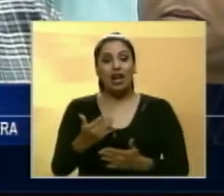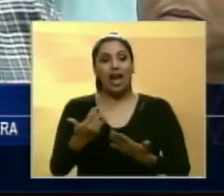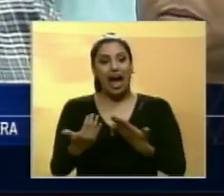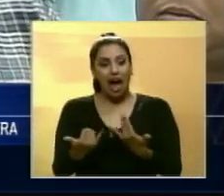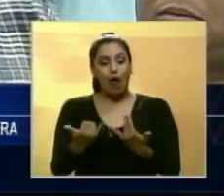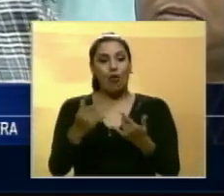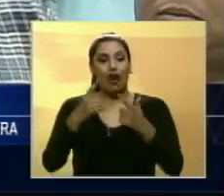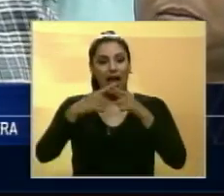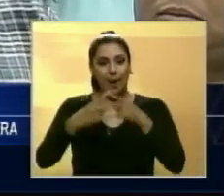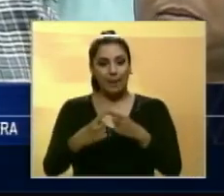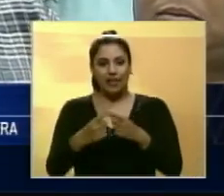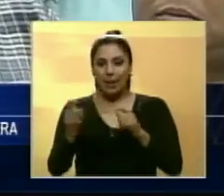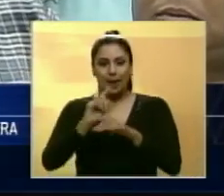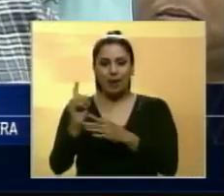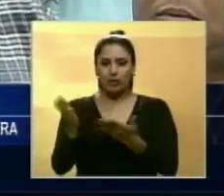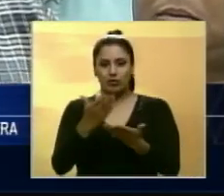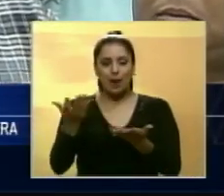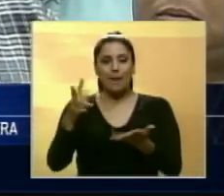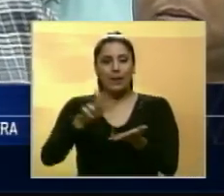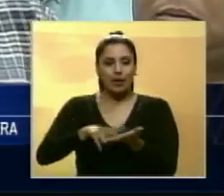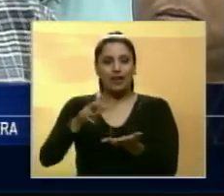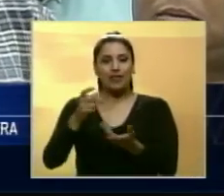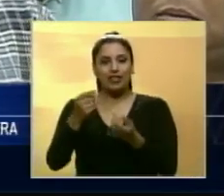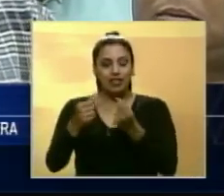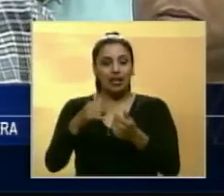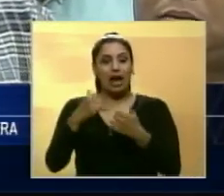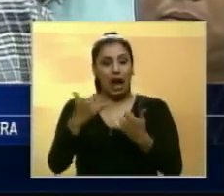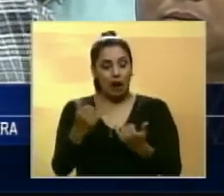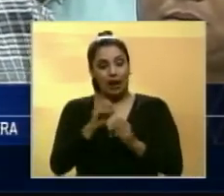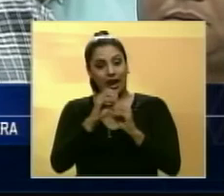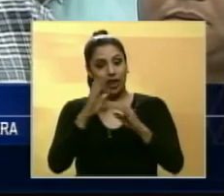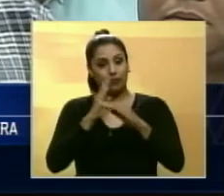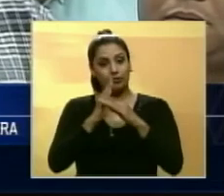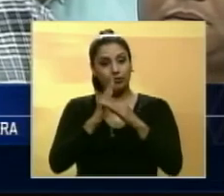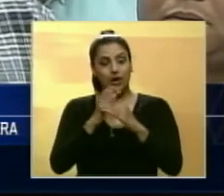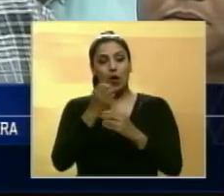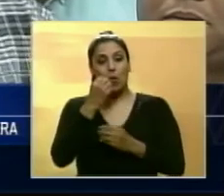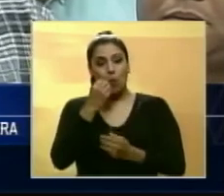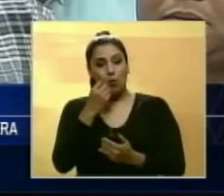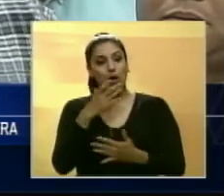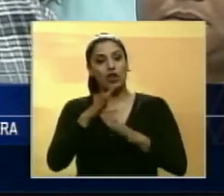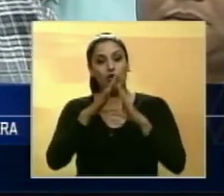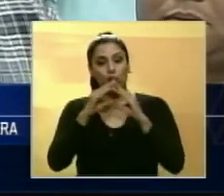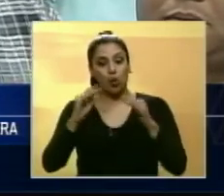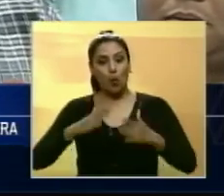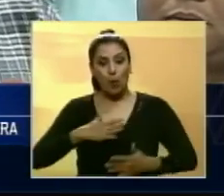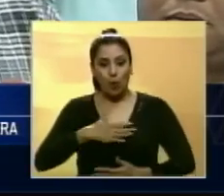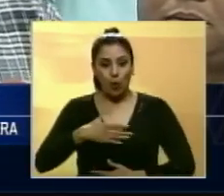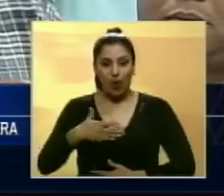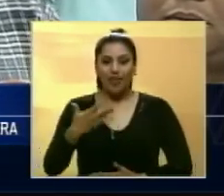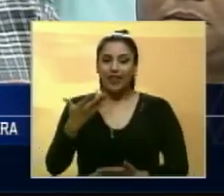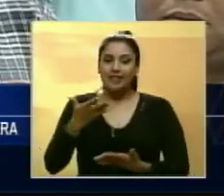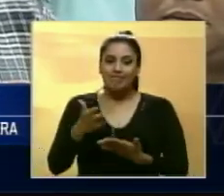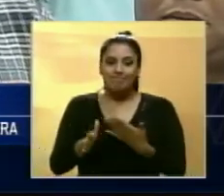trámites administrativos. Eso ha podido simplificar y, por supuesto, detener en buena medida toda posibilidad